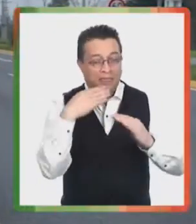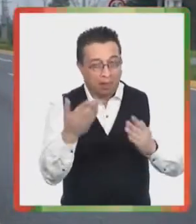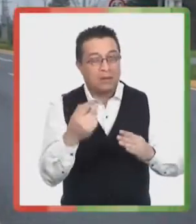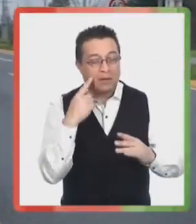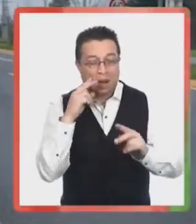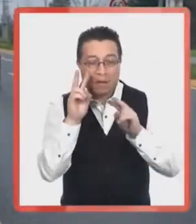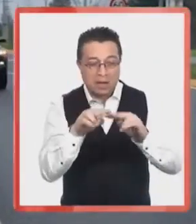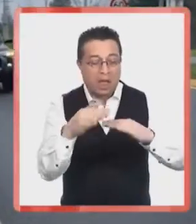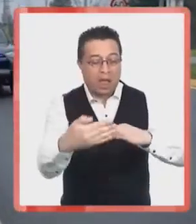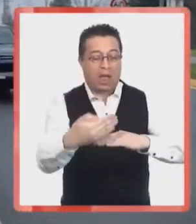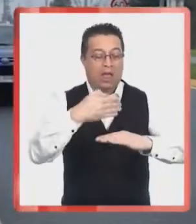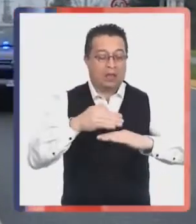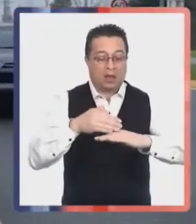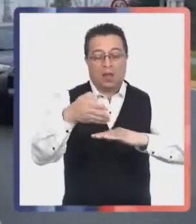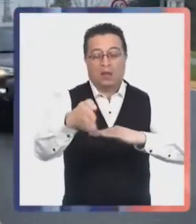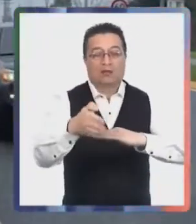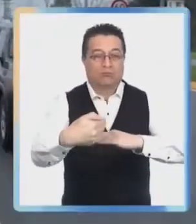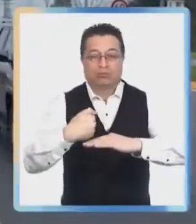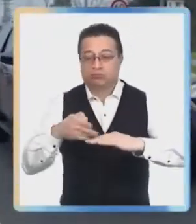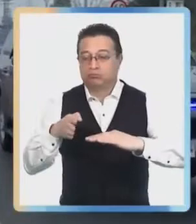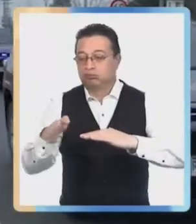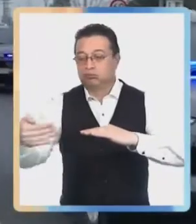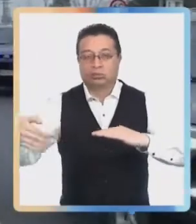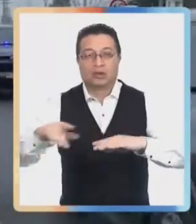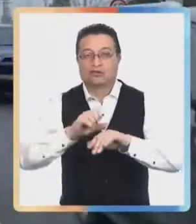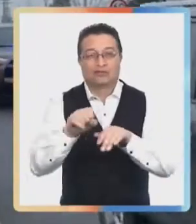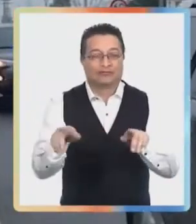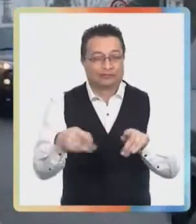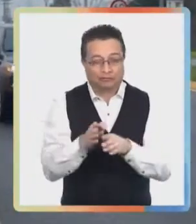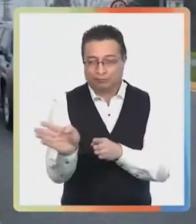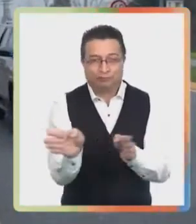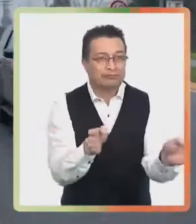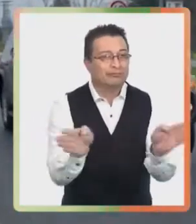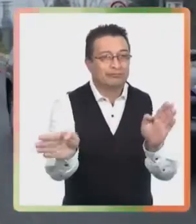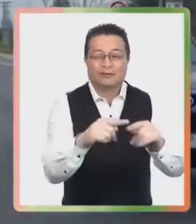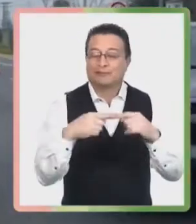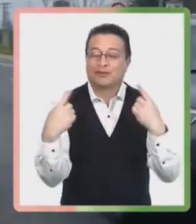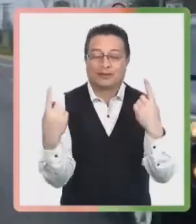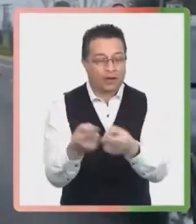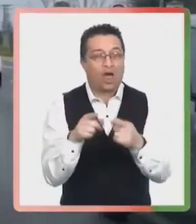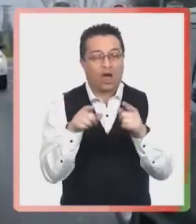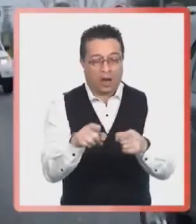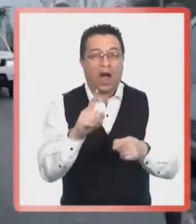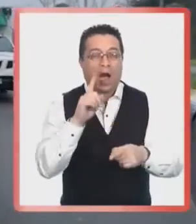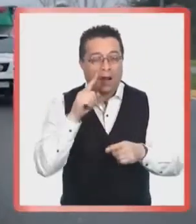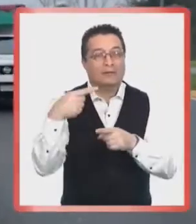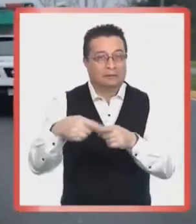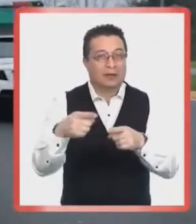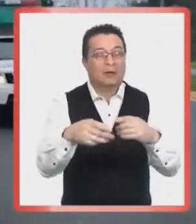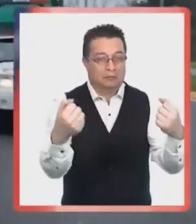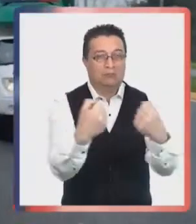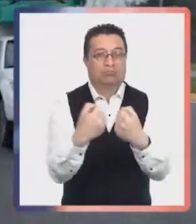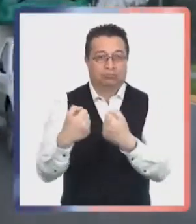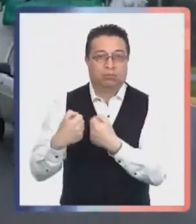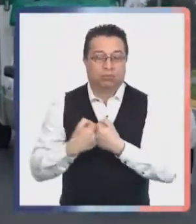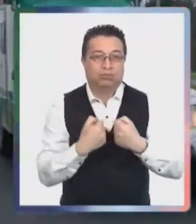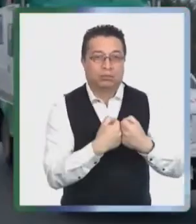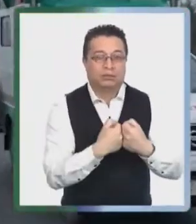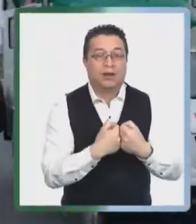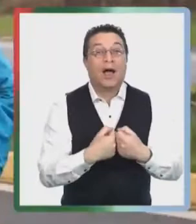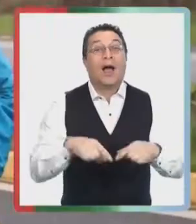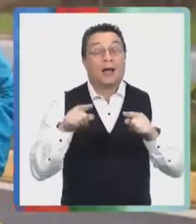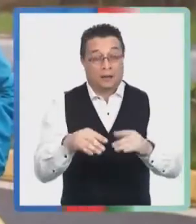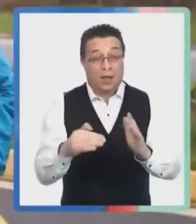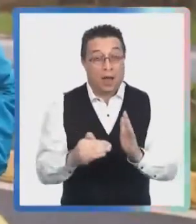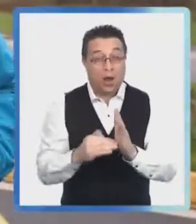ruta 5 en particular, sino que también le da una mirada integral a todas las rutas de la región, sobre todo a aquellas donde están